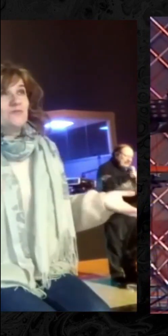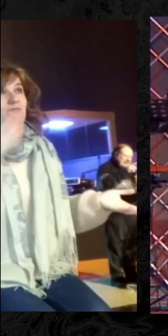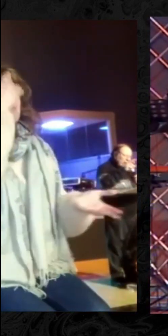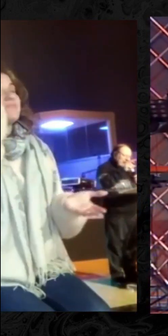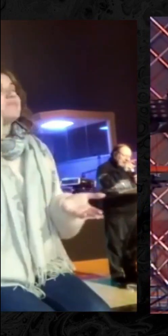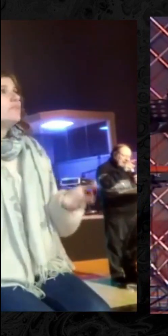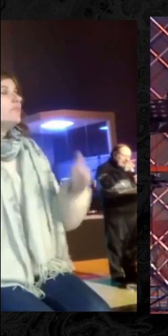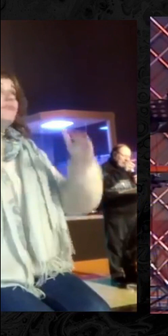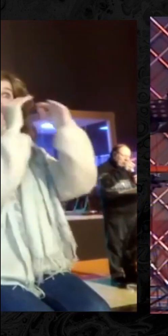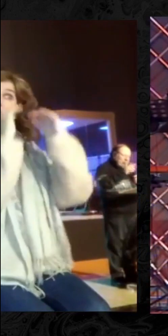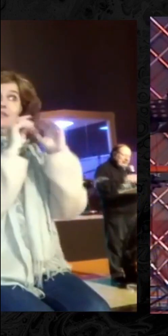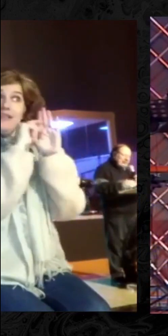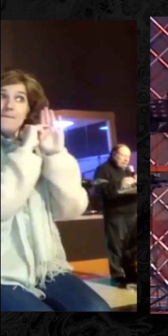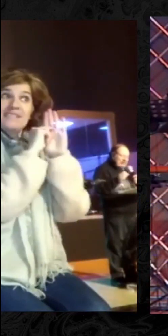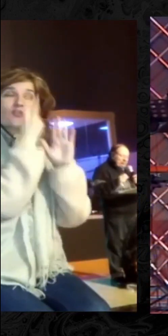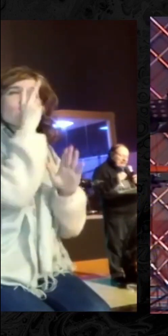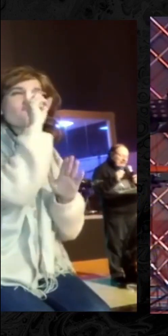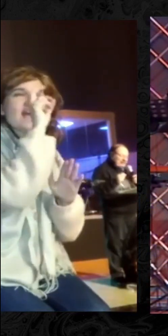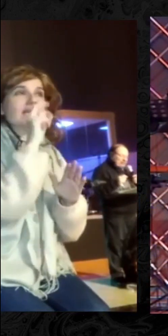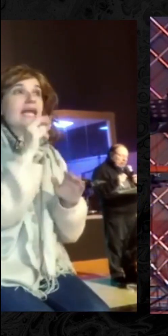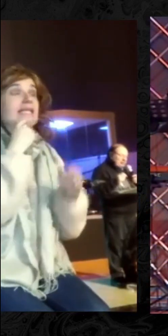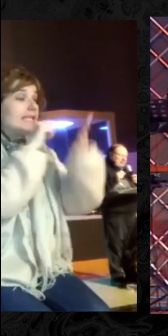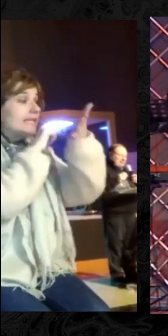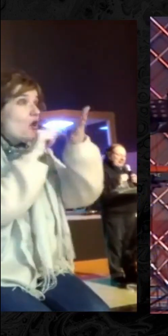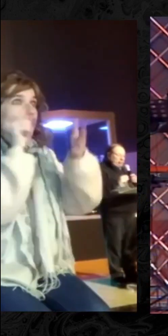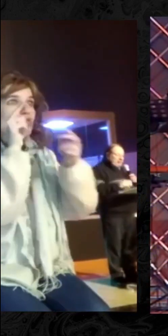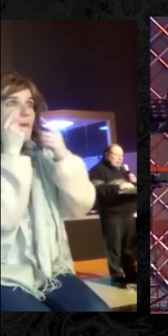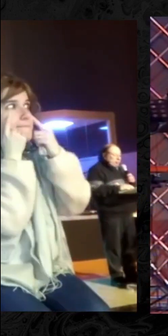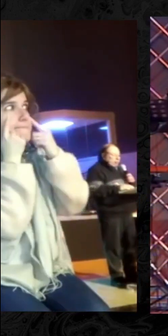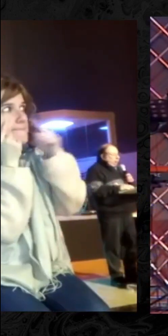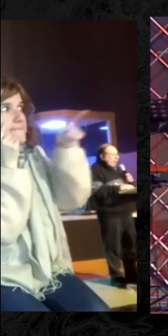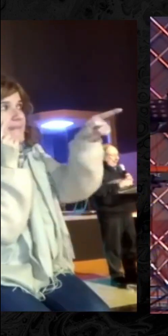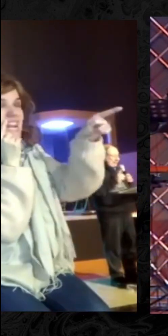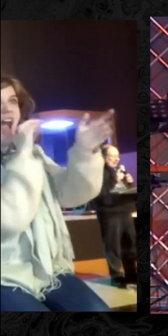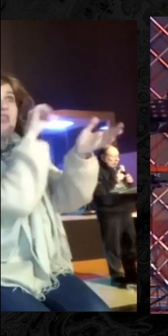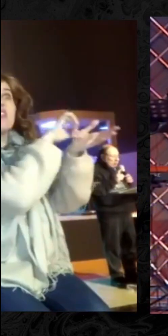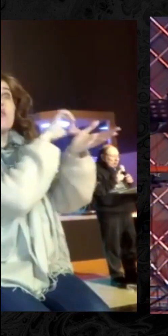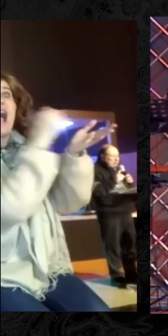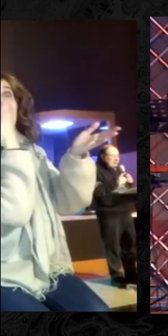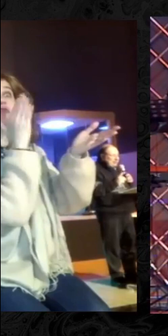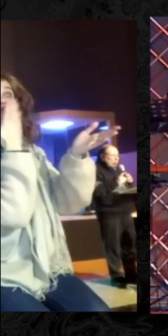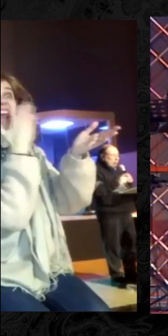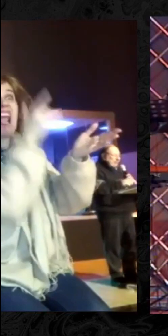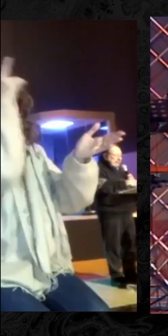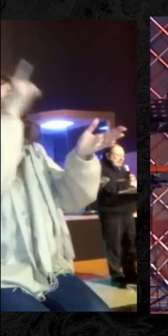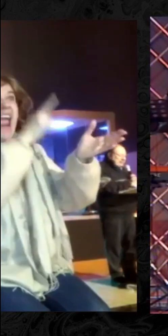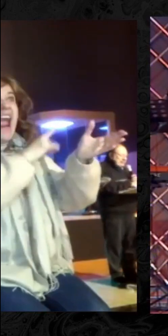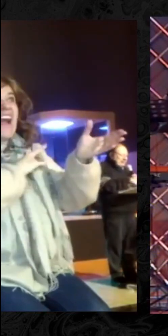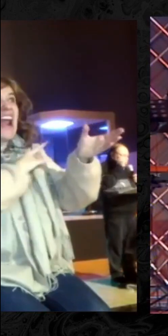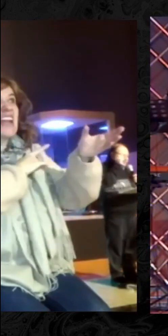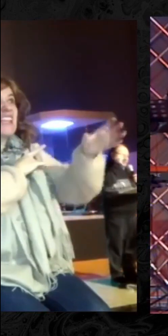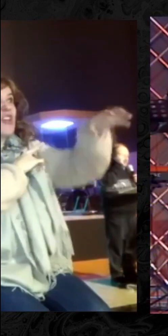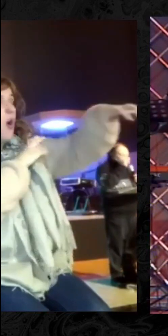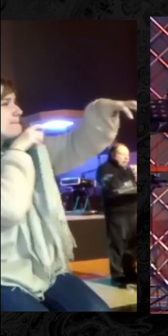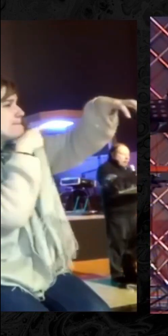el versículo 20 dice pero cuando vienes a Jerusalén rodeada de ejércitos sabe de entonces que su destrucción ha llegado esto es